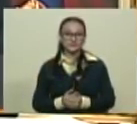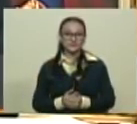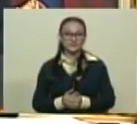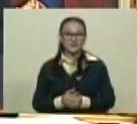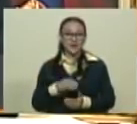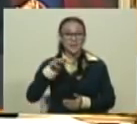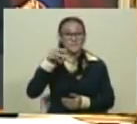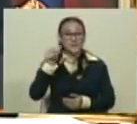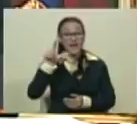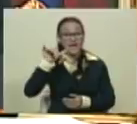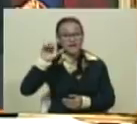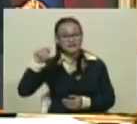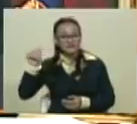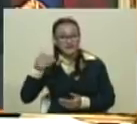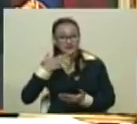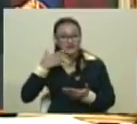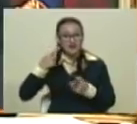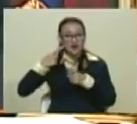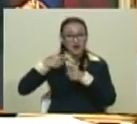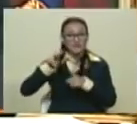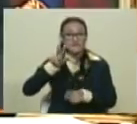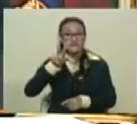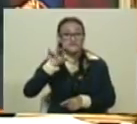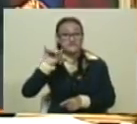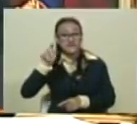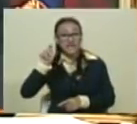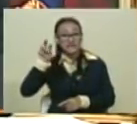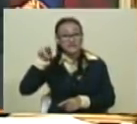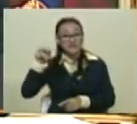Malasia, Vietnam, por allá,